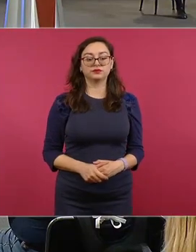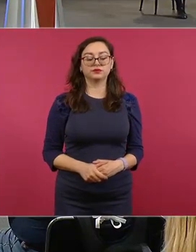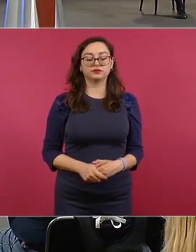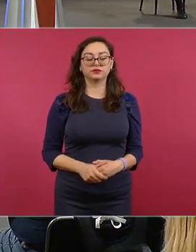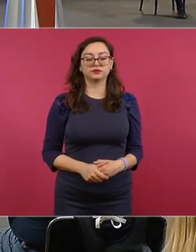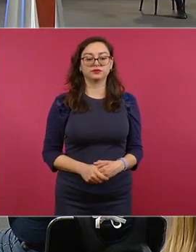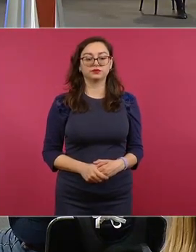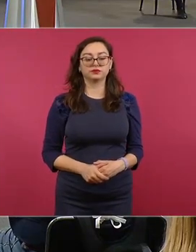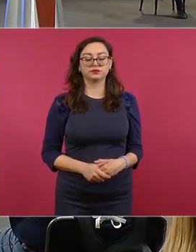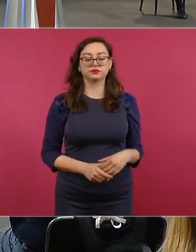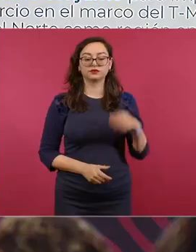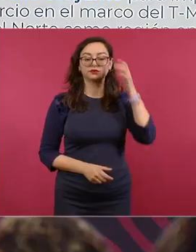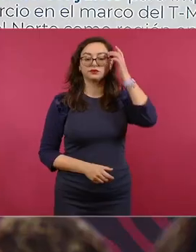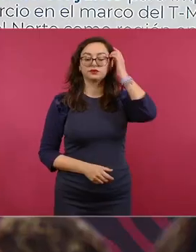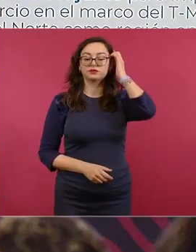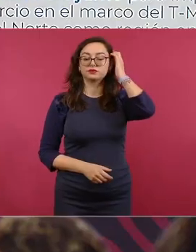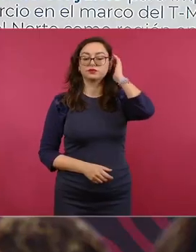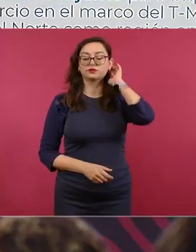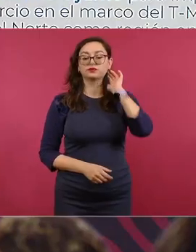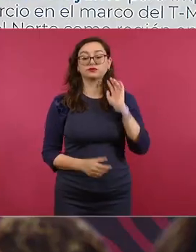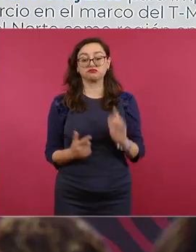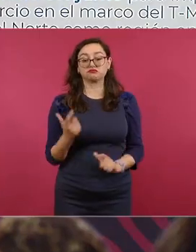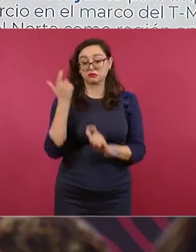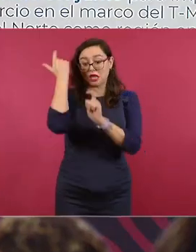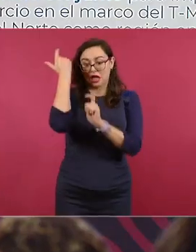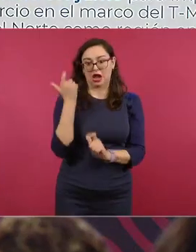esto, regular la venta y exportación de armas.